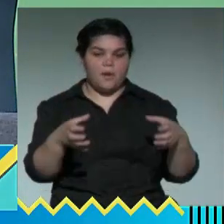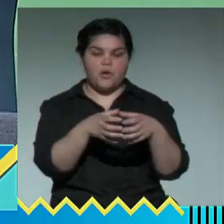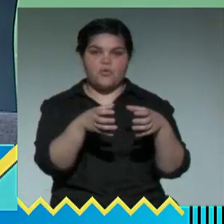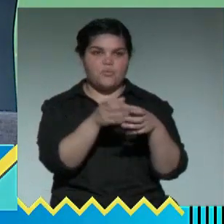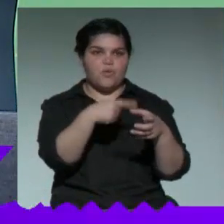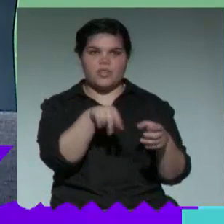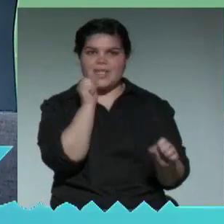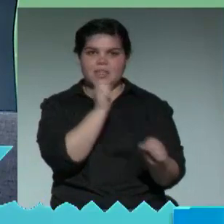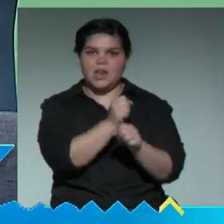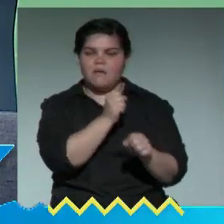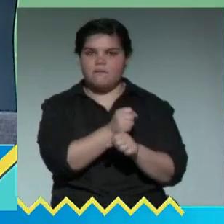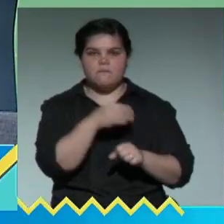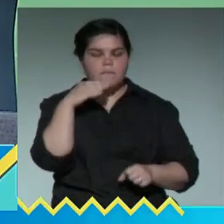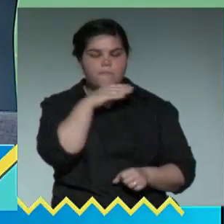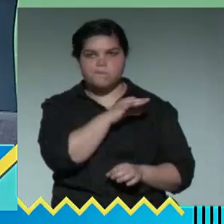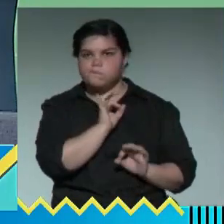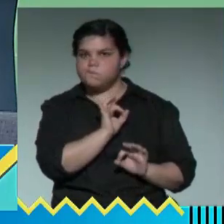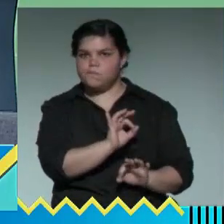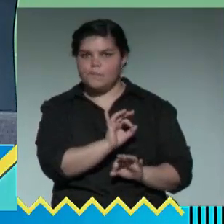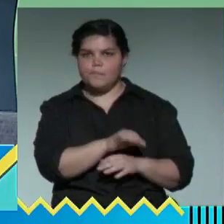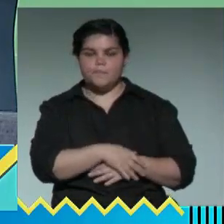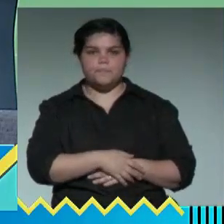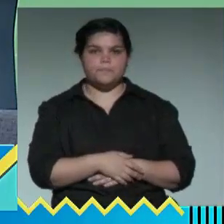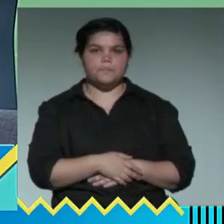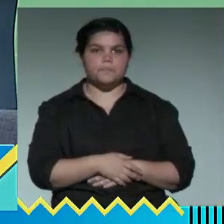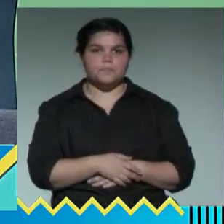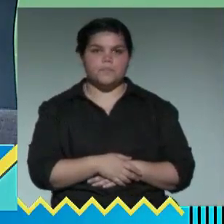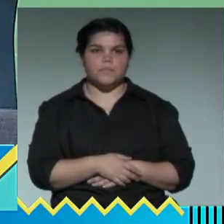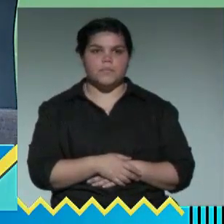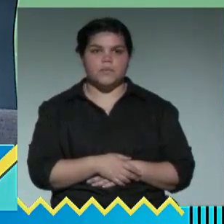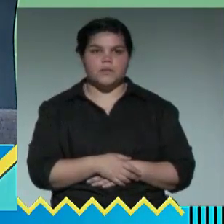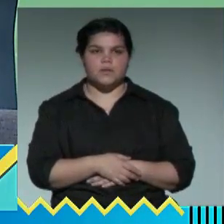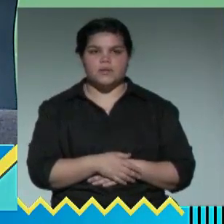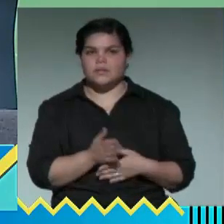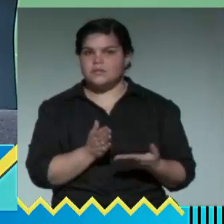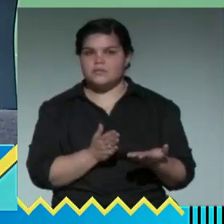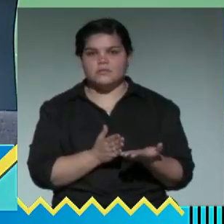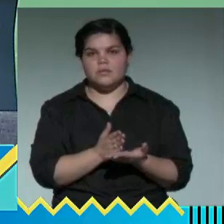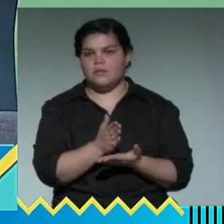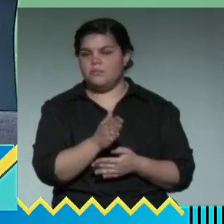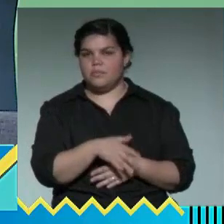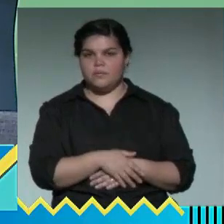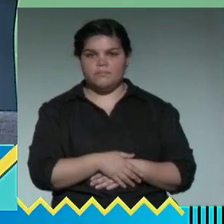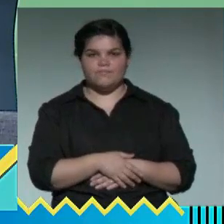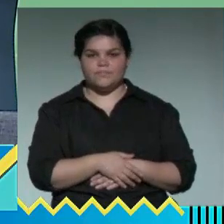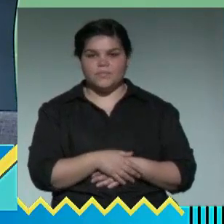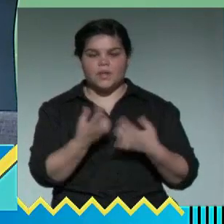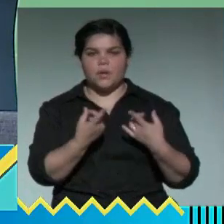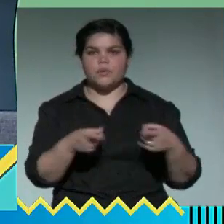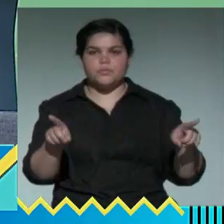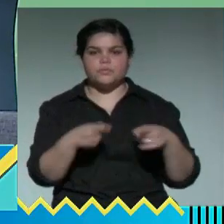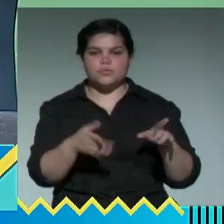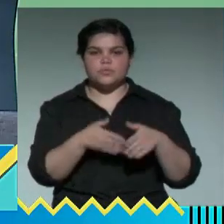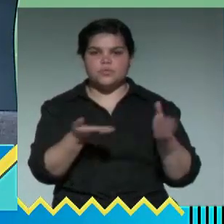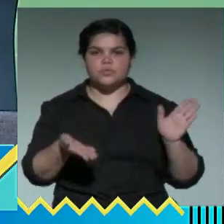gran trabajo musical. Y siempre, bueno, en los shows en vivo siempre estaban con